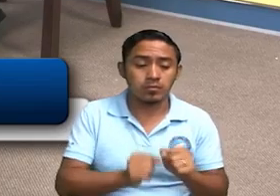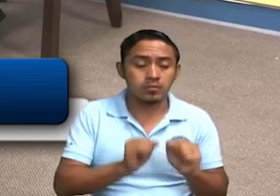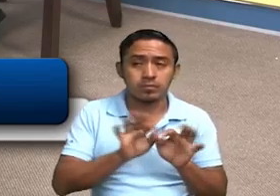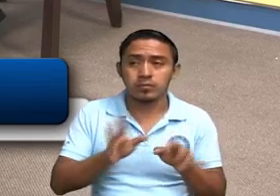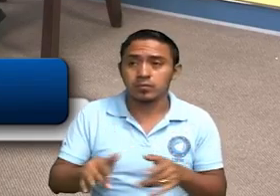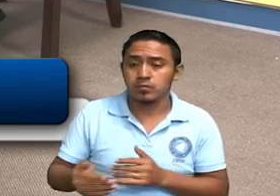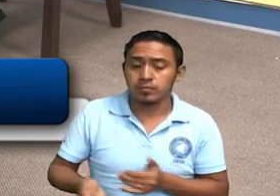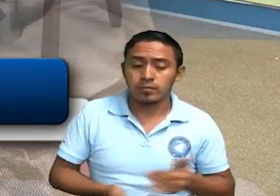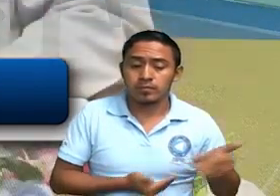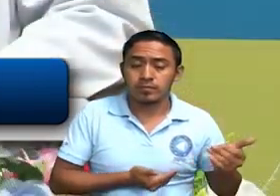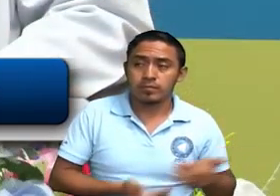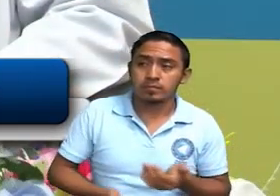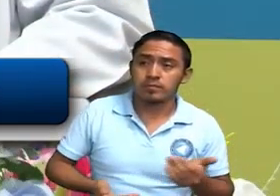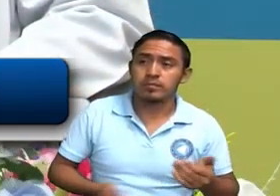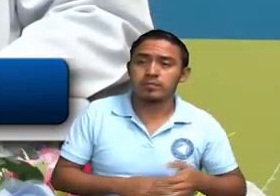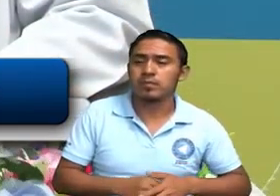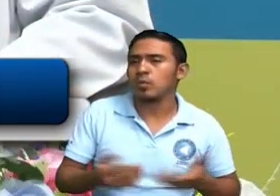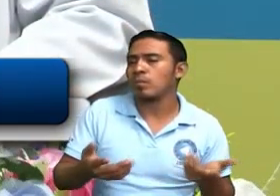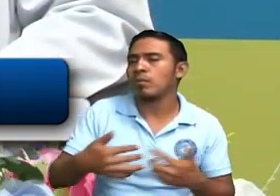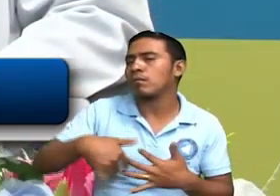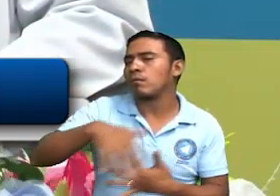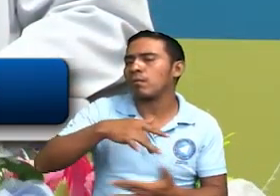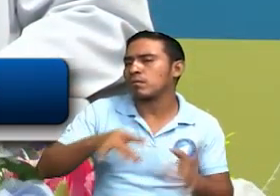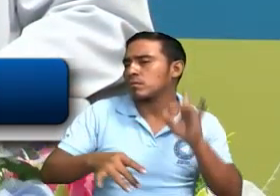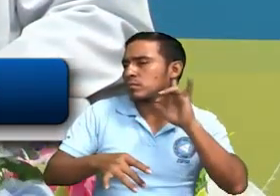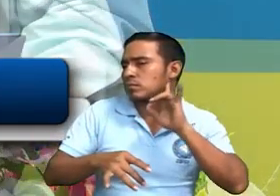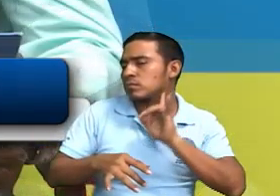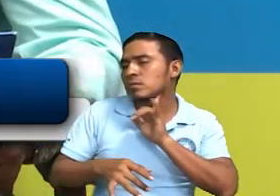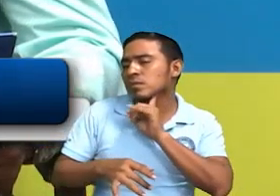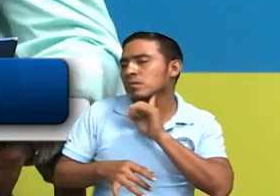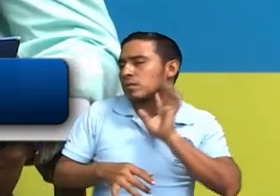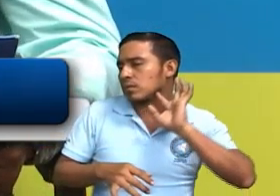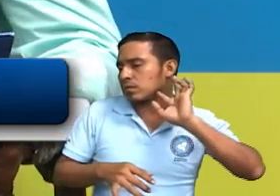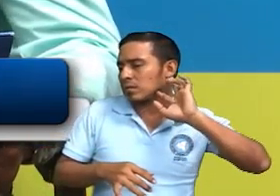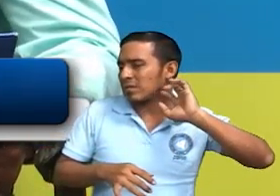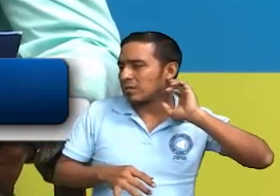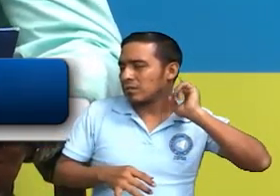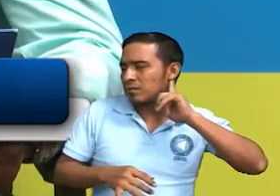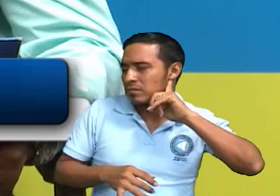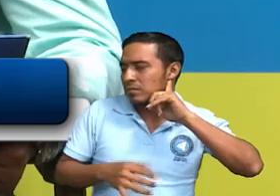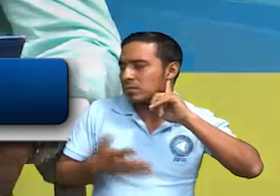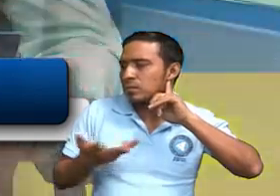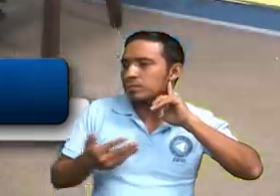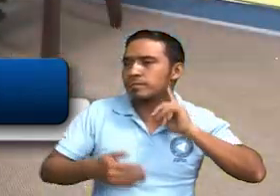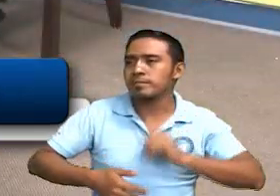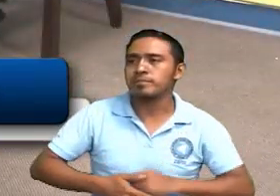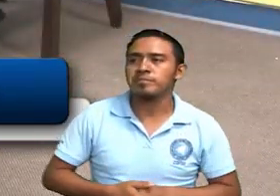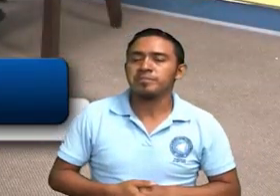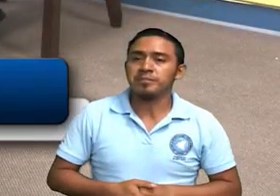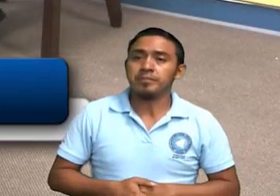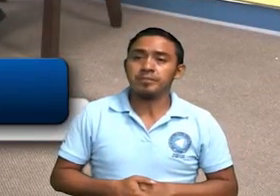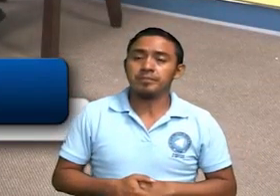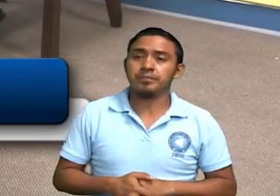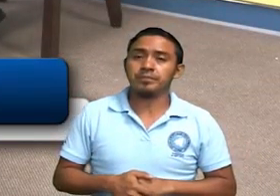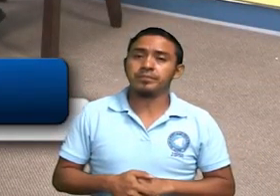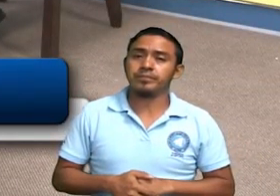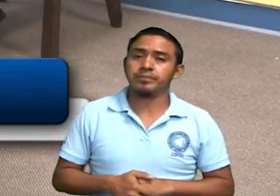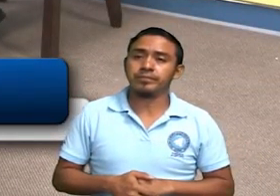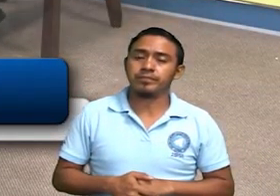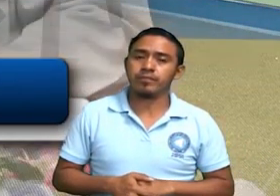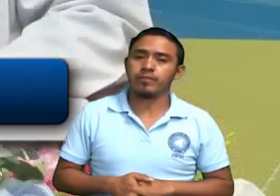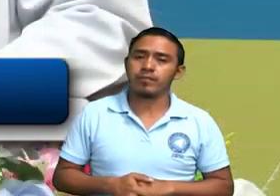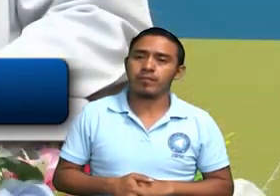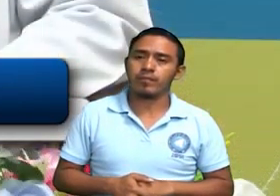los bebés. ¿Qué relación tiene las amígdalas con el oído? Con el oído. Lo que ocurre es